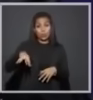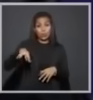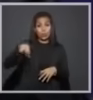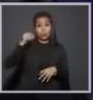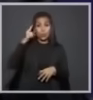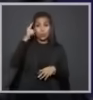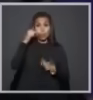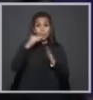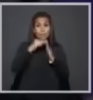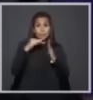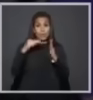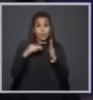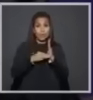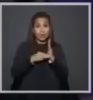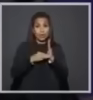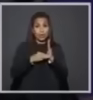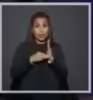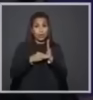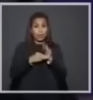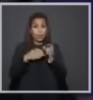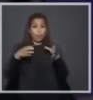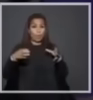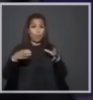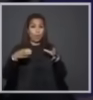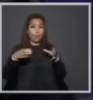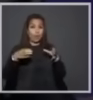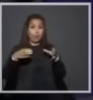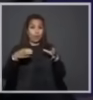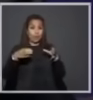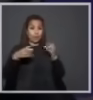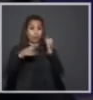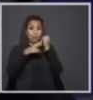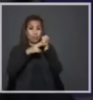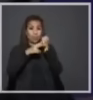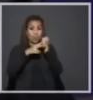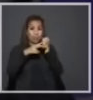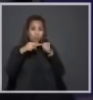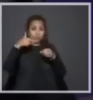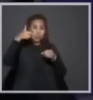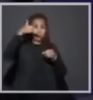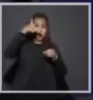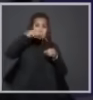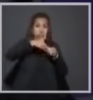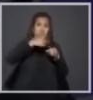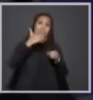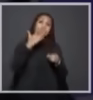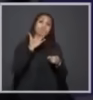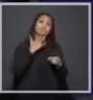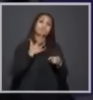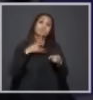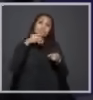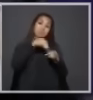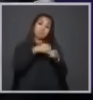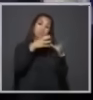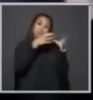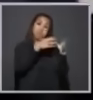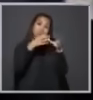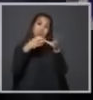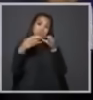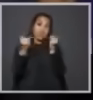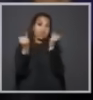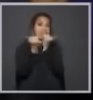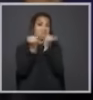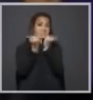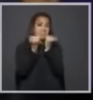1.800.000 barriles diarios, lo mismo que se extraía, que se producía de petróleo hace 40